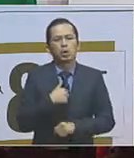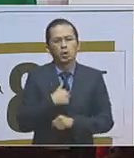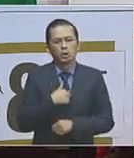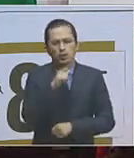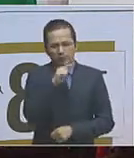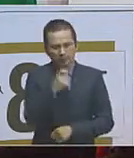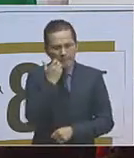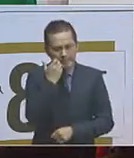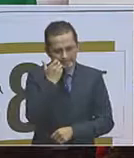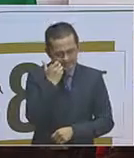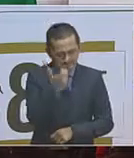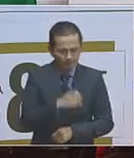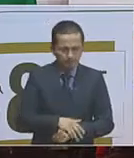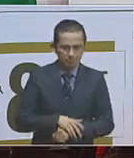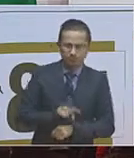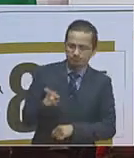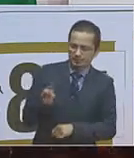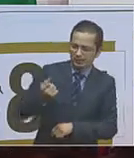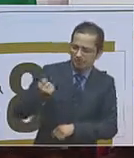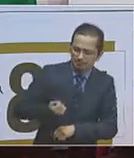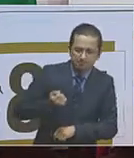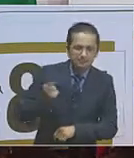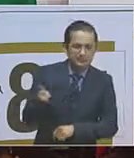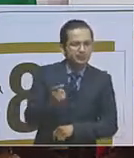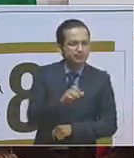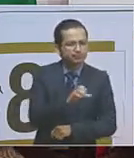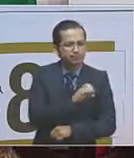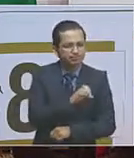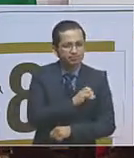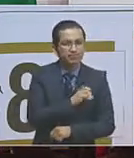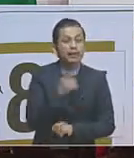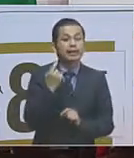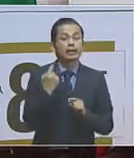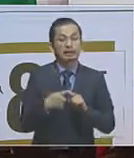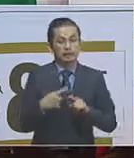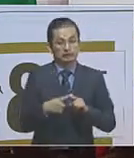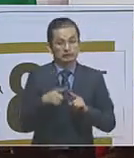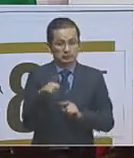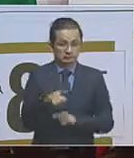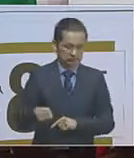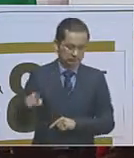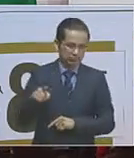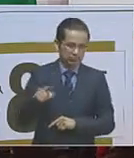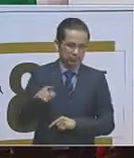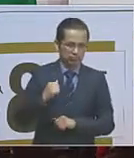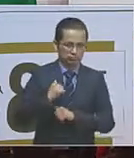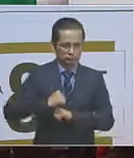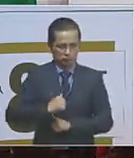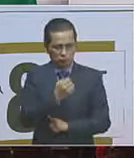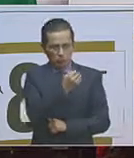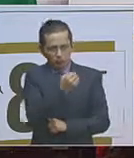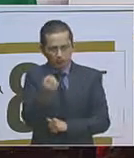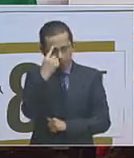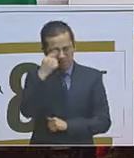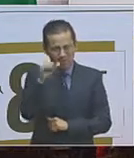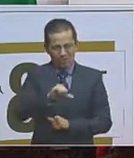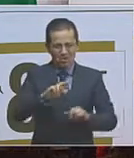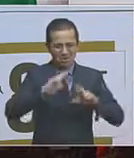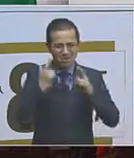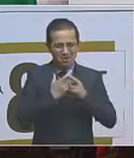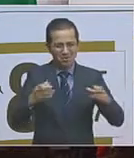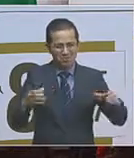entrañablemente a quienes han organizado esta esta reunión especialmente